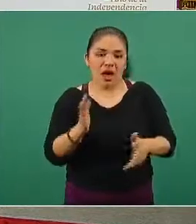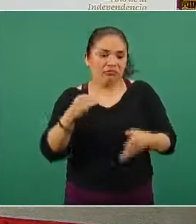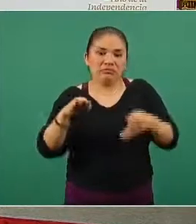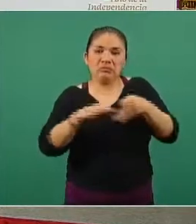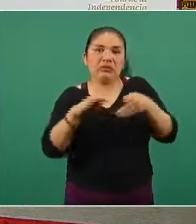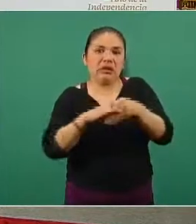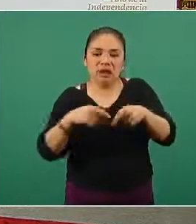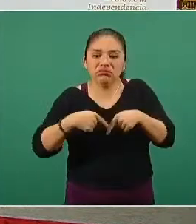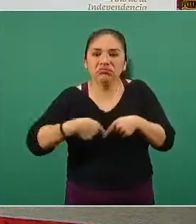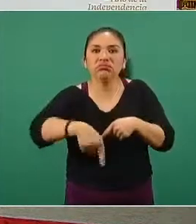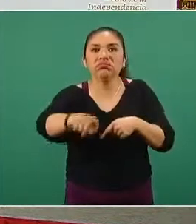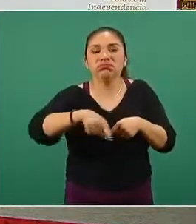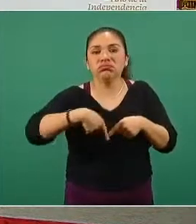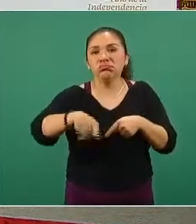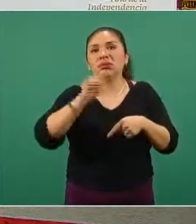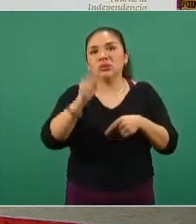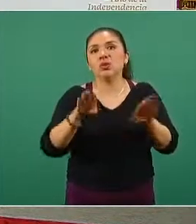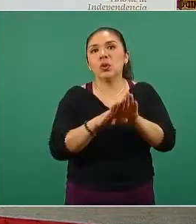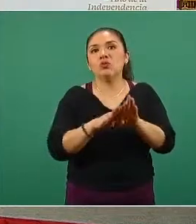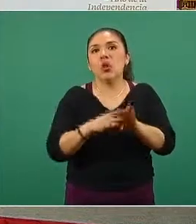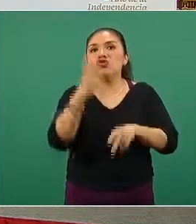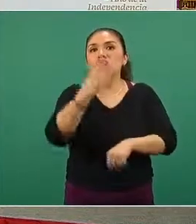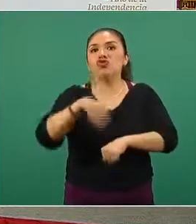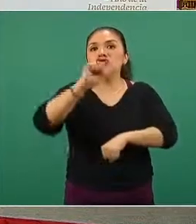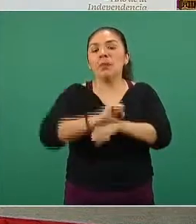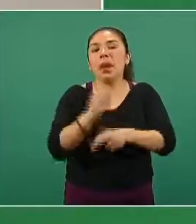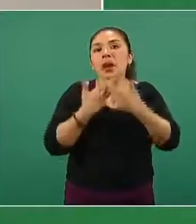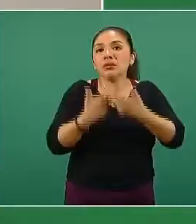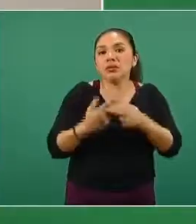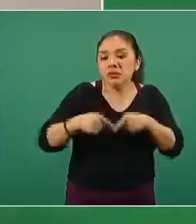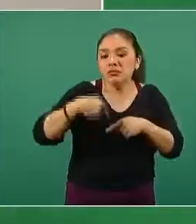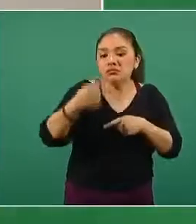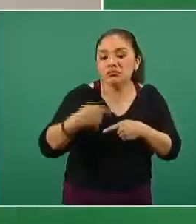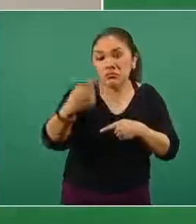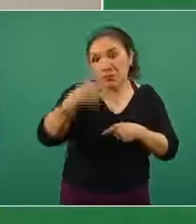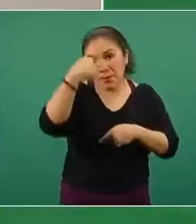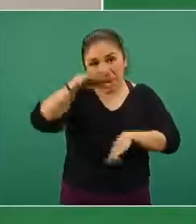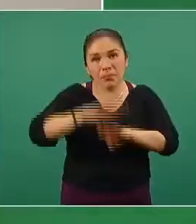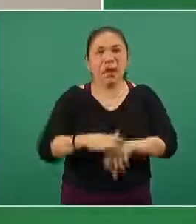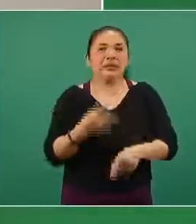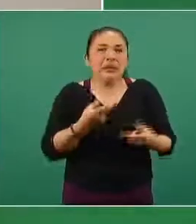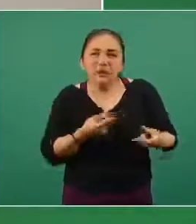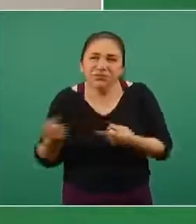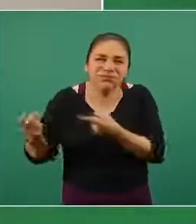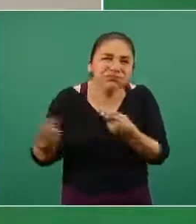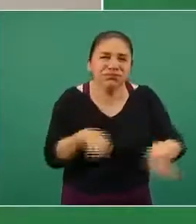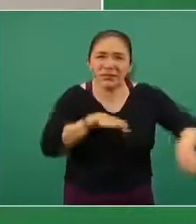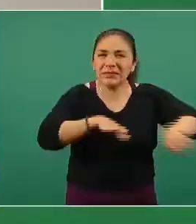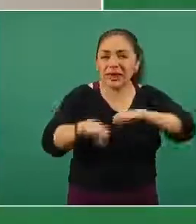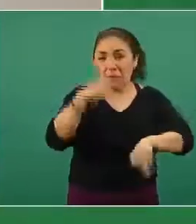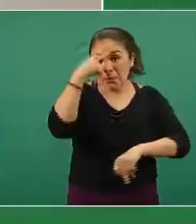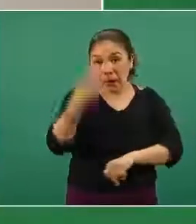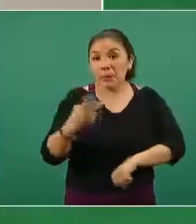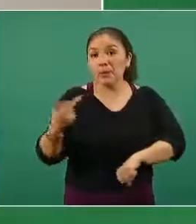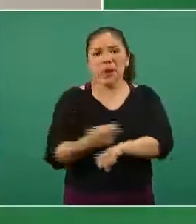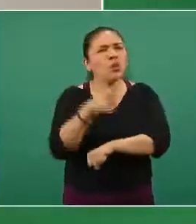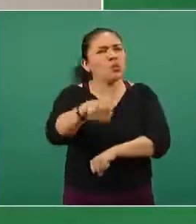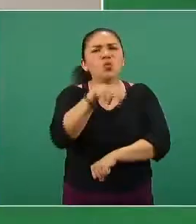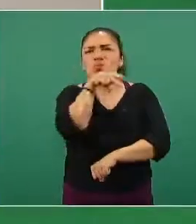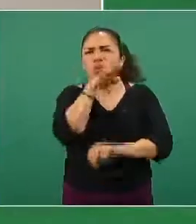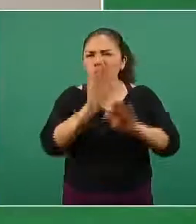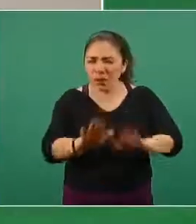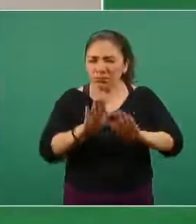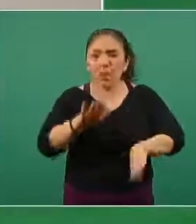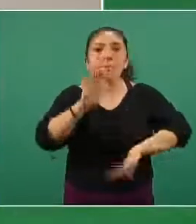en estas próximas 2 semanas reforzando la estrategia para que esto suceda. Entonces no se preocupe,